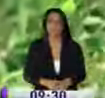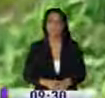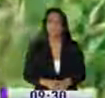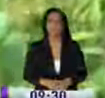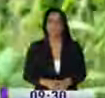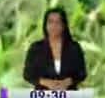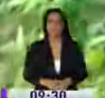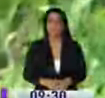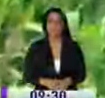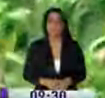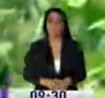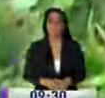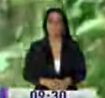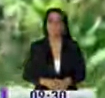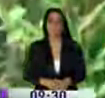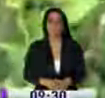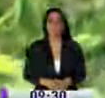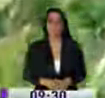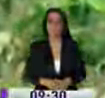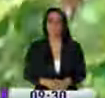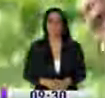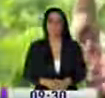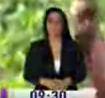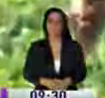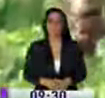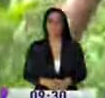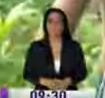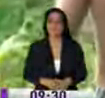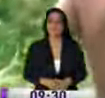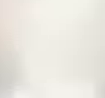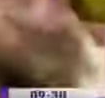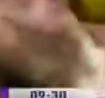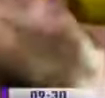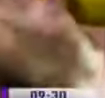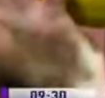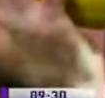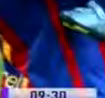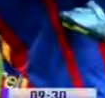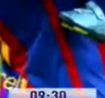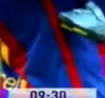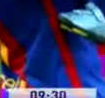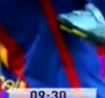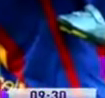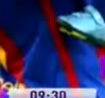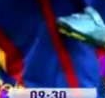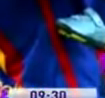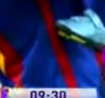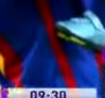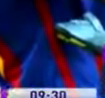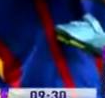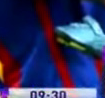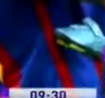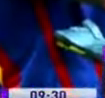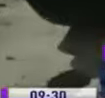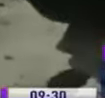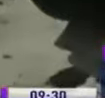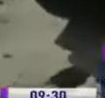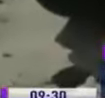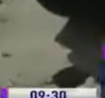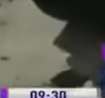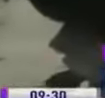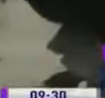Morona, Santiago, informó Marcela Constante. El mundo del espectáculo está movido y le vamos a contar, y